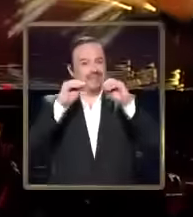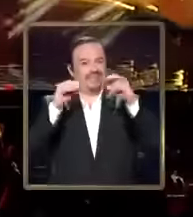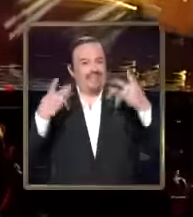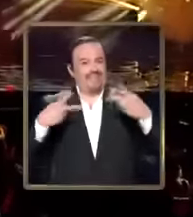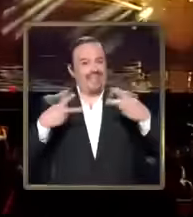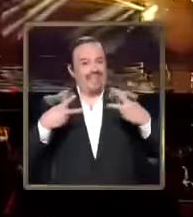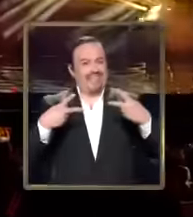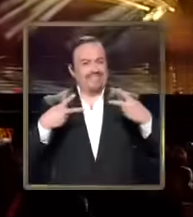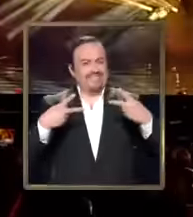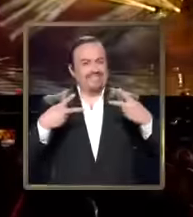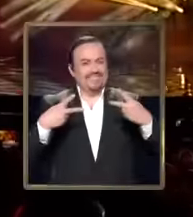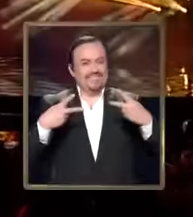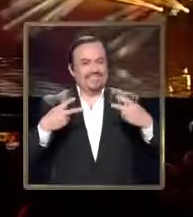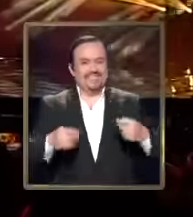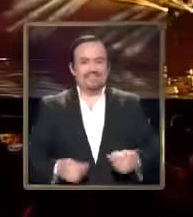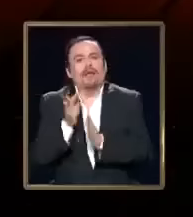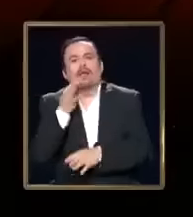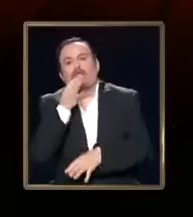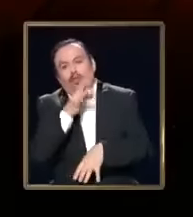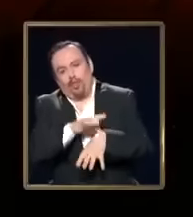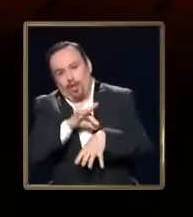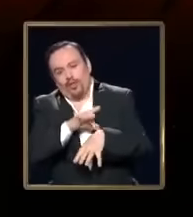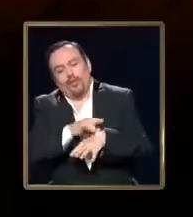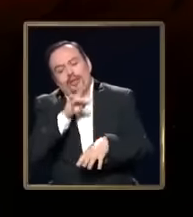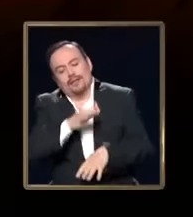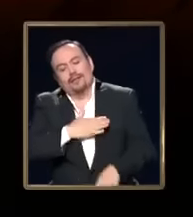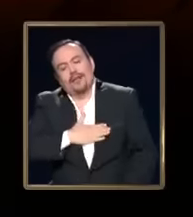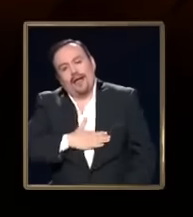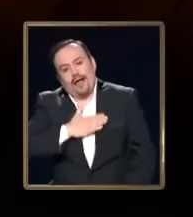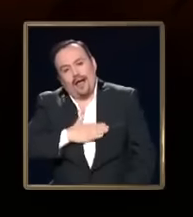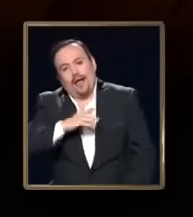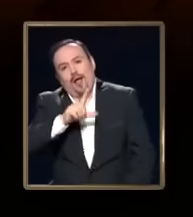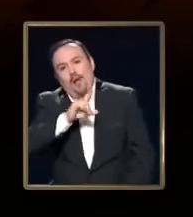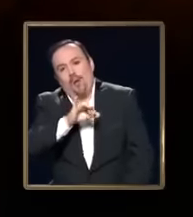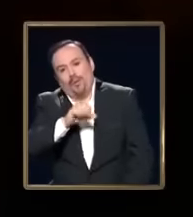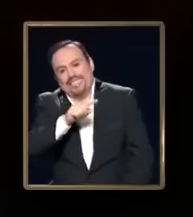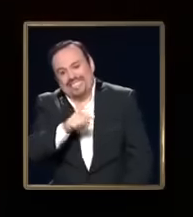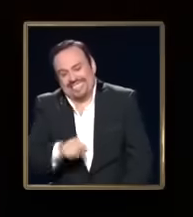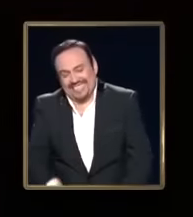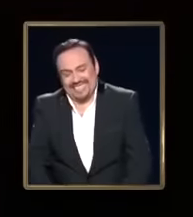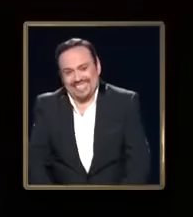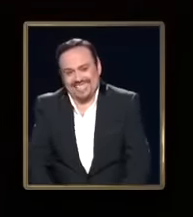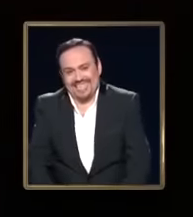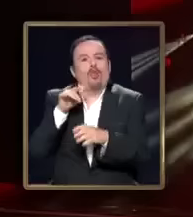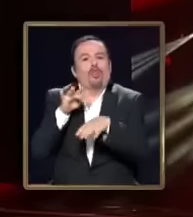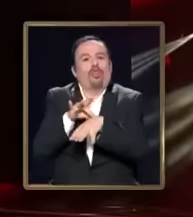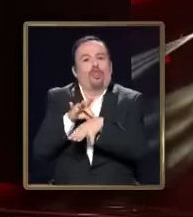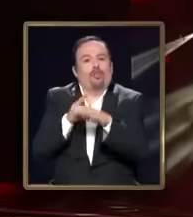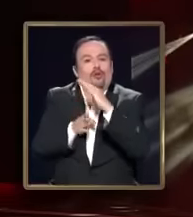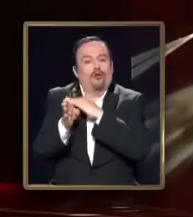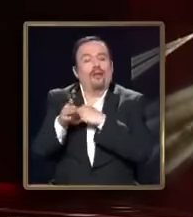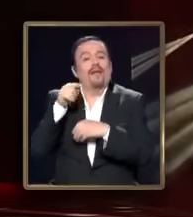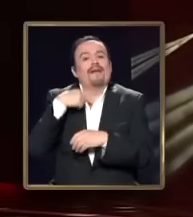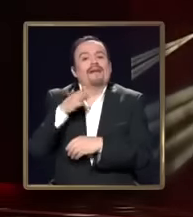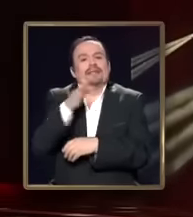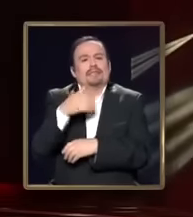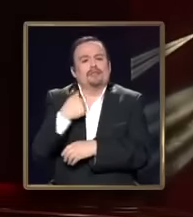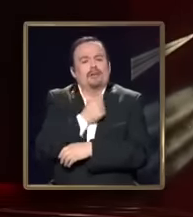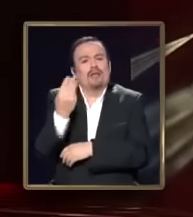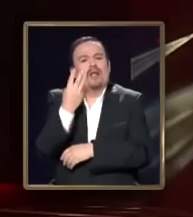bastante complejo en el papel, que es enfrentarse a un público como somos nosotros, con nuestra propia idiosincrasia, claro, por cierto, y él supo dominar aquello.